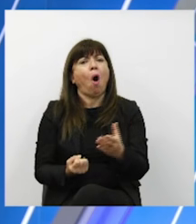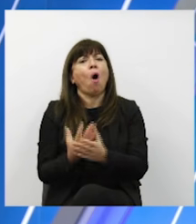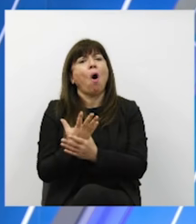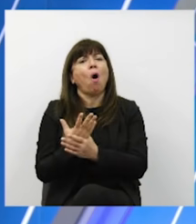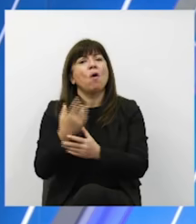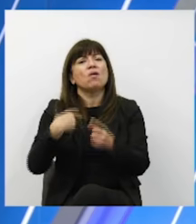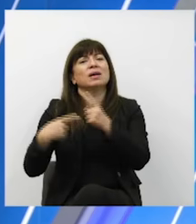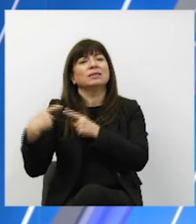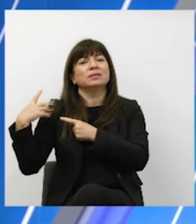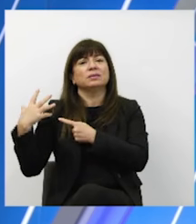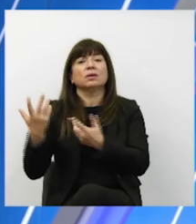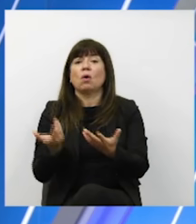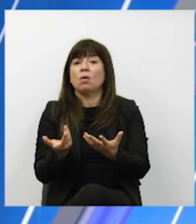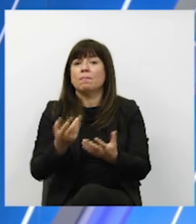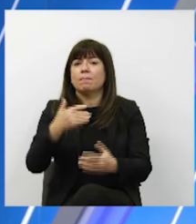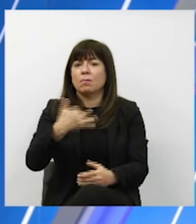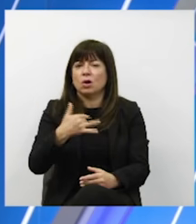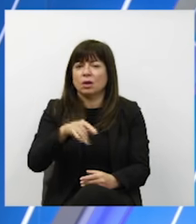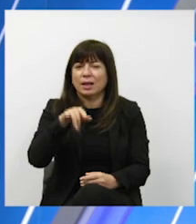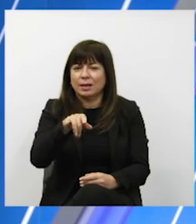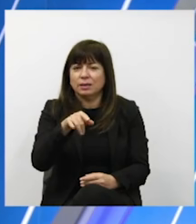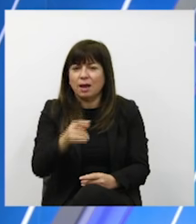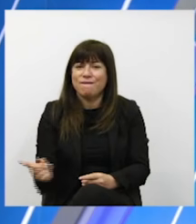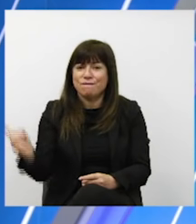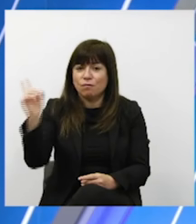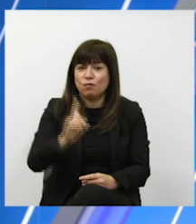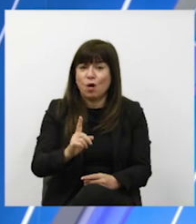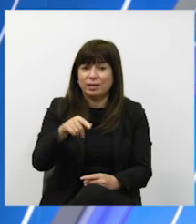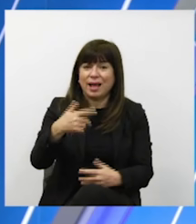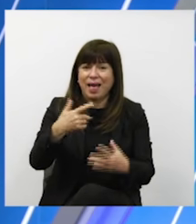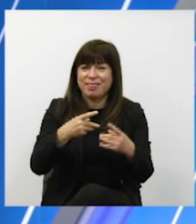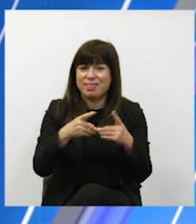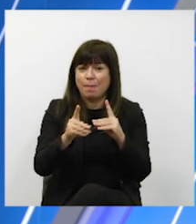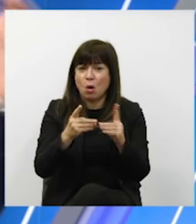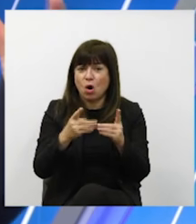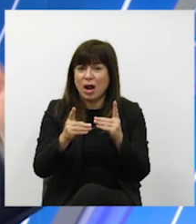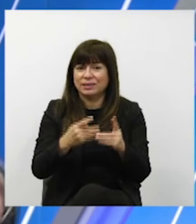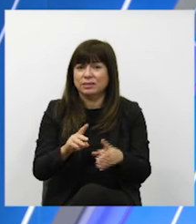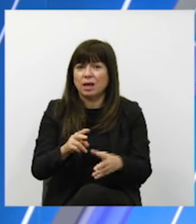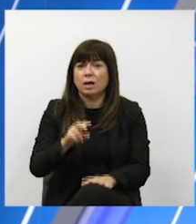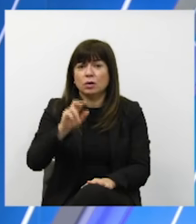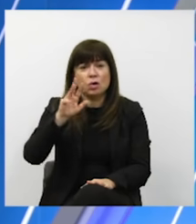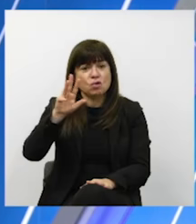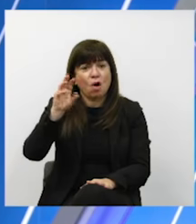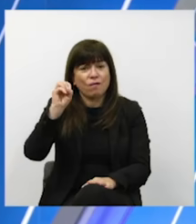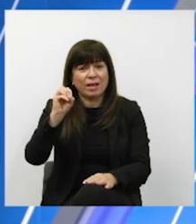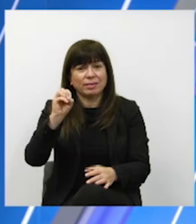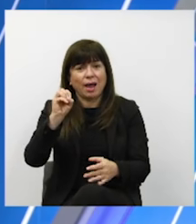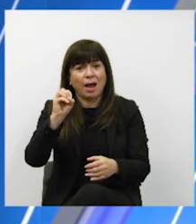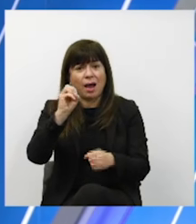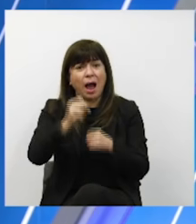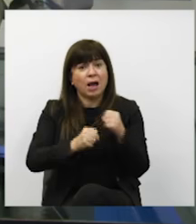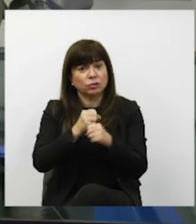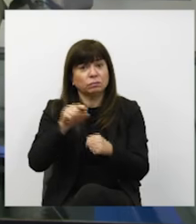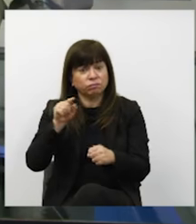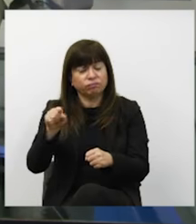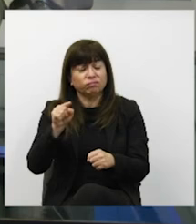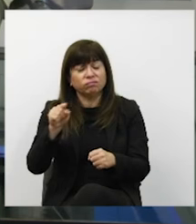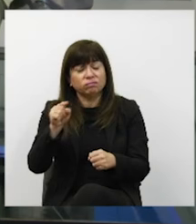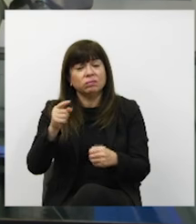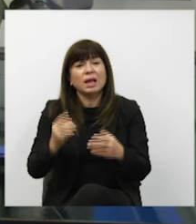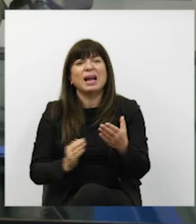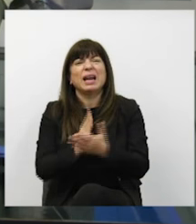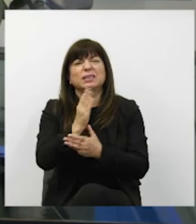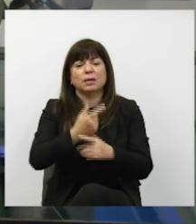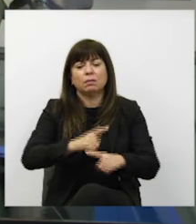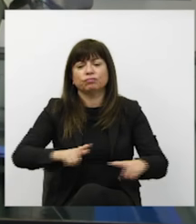con dos impulsos muy importantes, que fue la vuelta a la democracia, que durante los 90 nos permitió crecer de una manera espectacular. En los años 2000